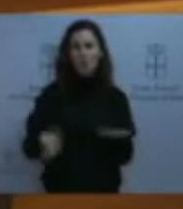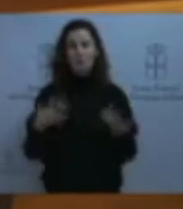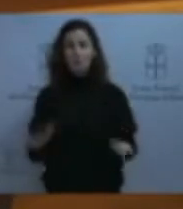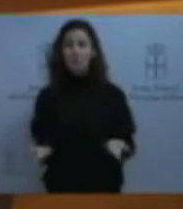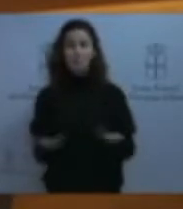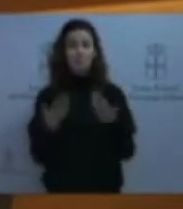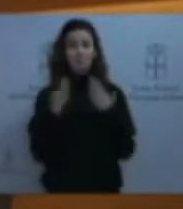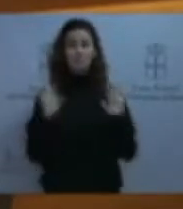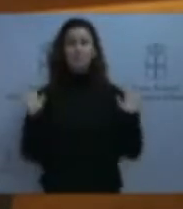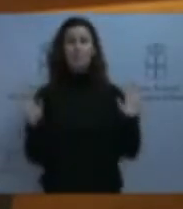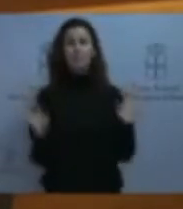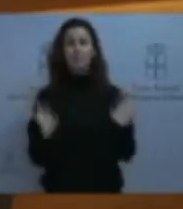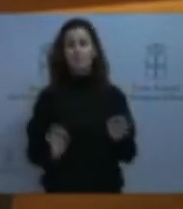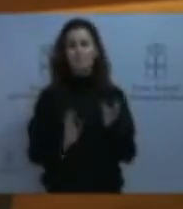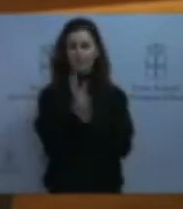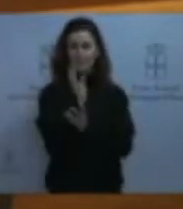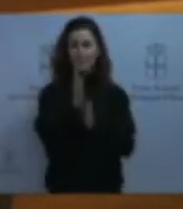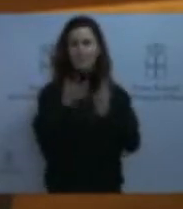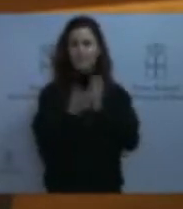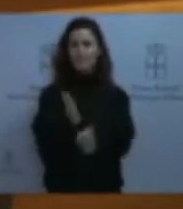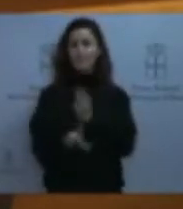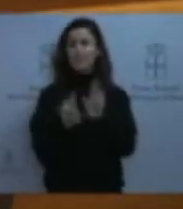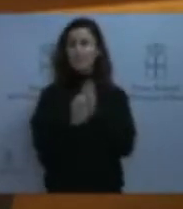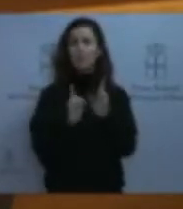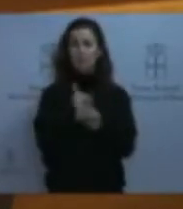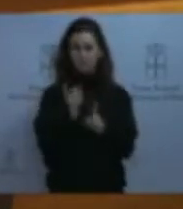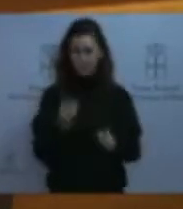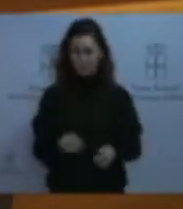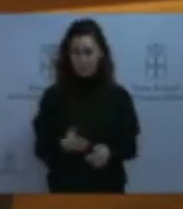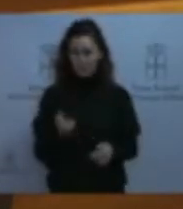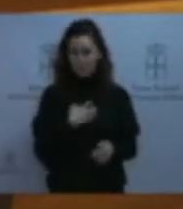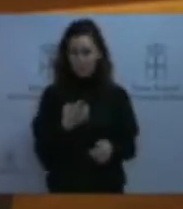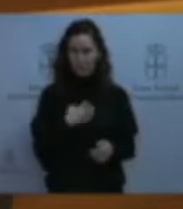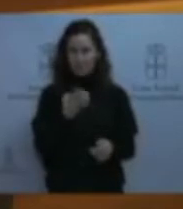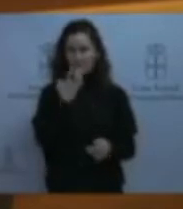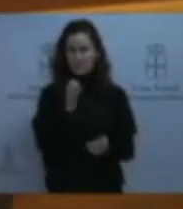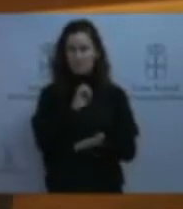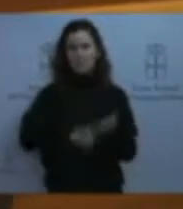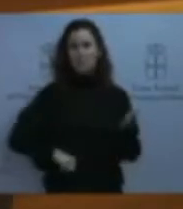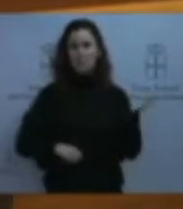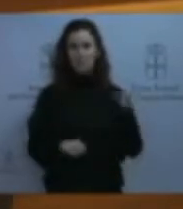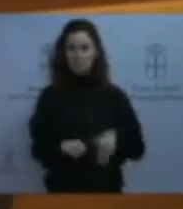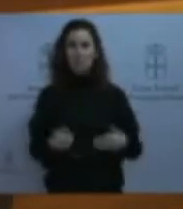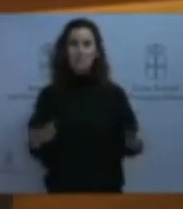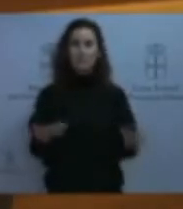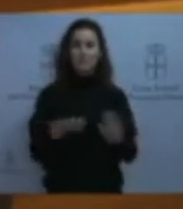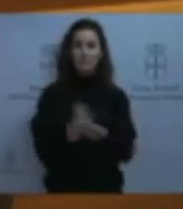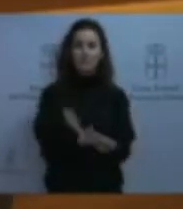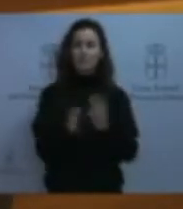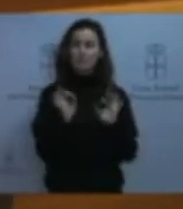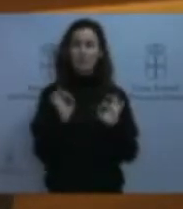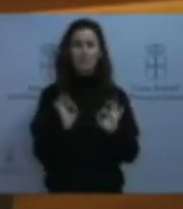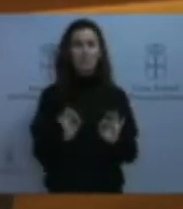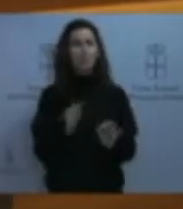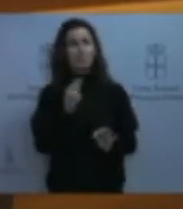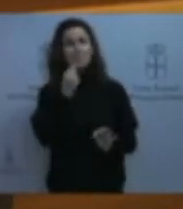se recordaba que quemar era una actividad ilegal si no se tenían los permisos correspondientes. Fue un acto posiblemente